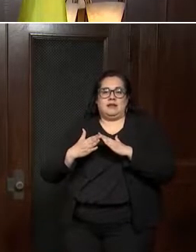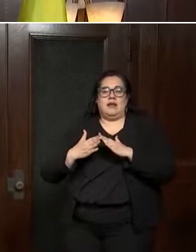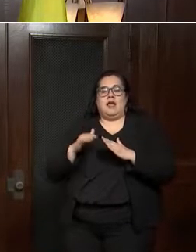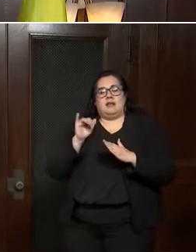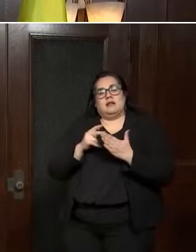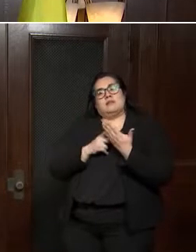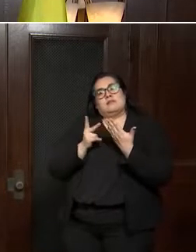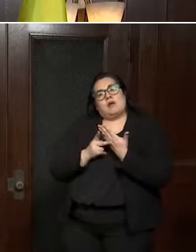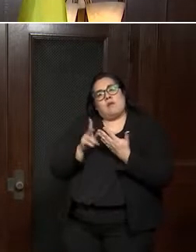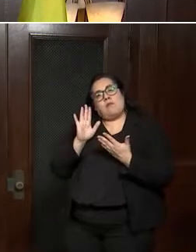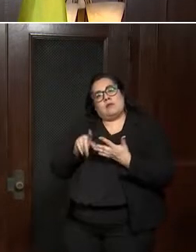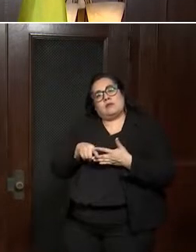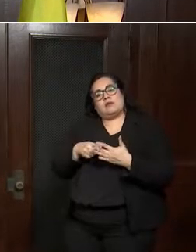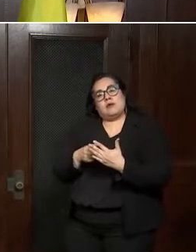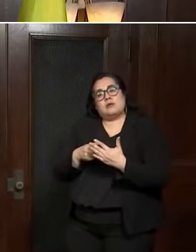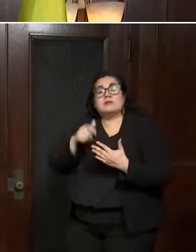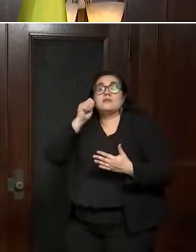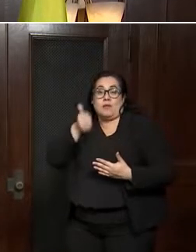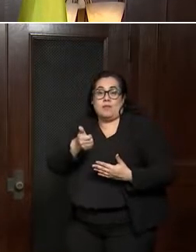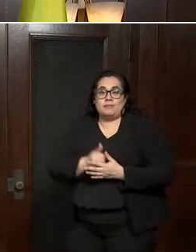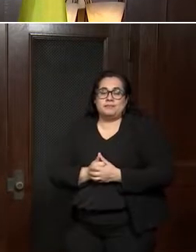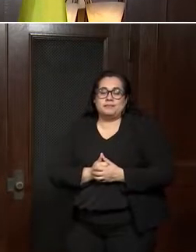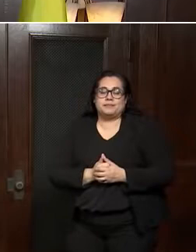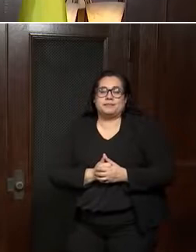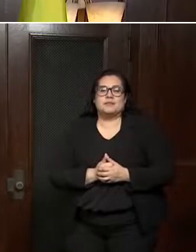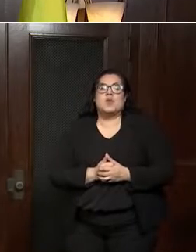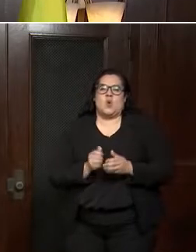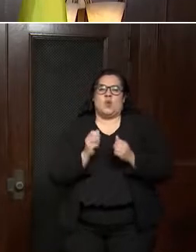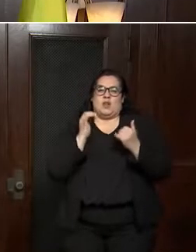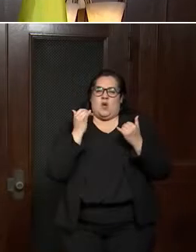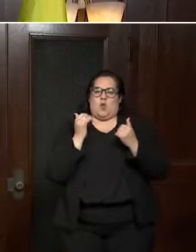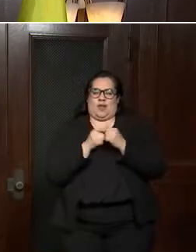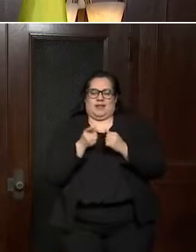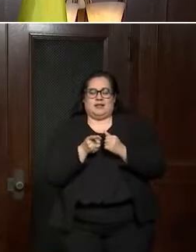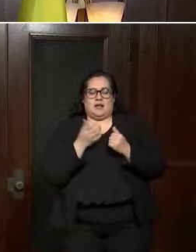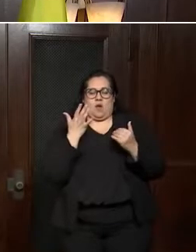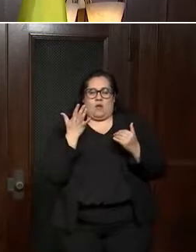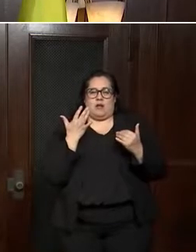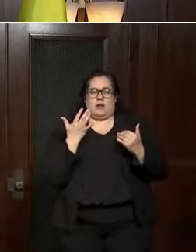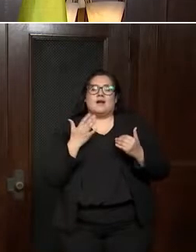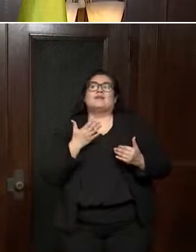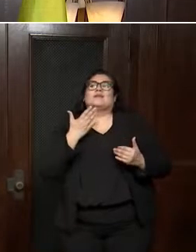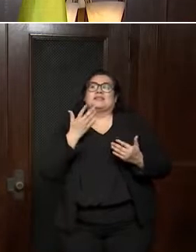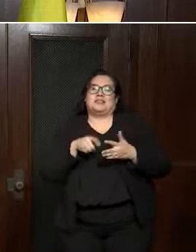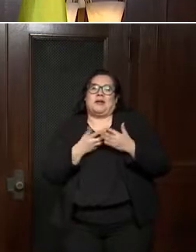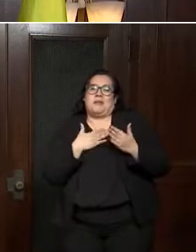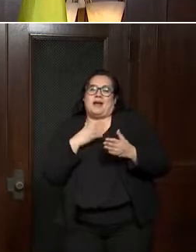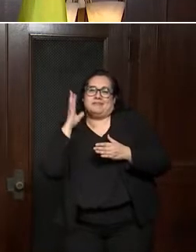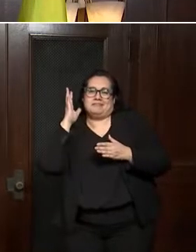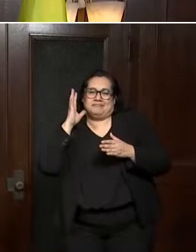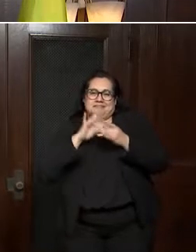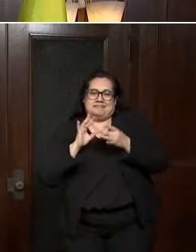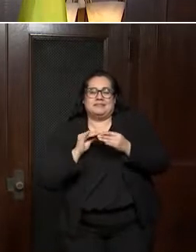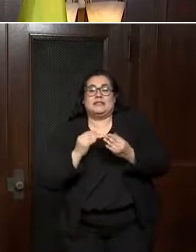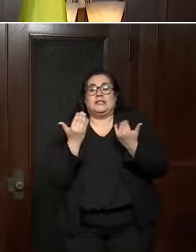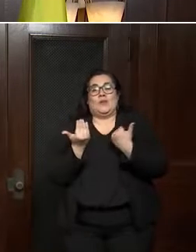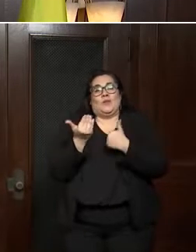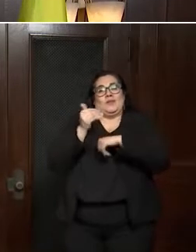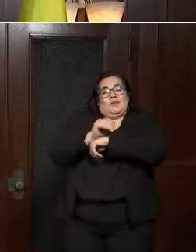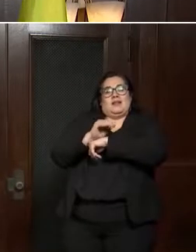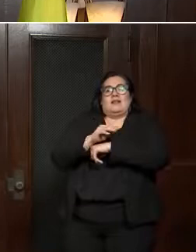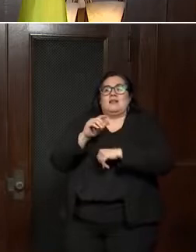este programa empezará mañana. So with that, con esto, buenas tardes Los Ángeles y gracias por